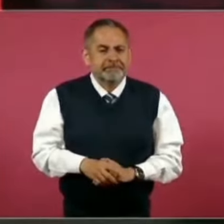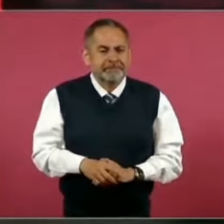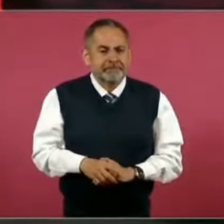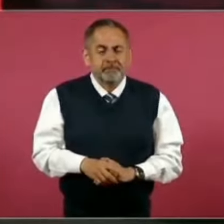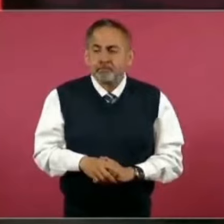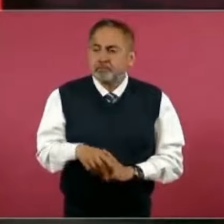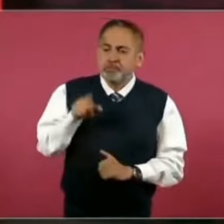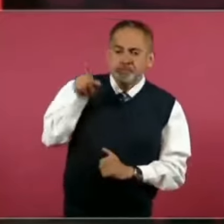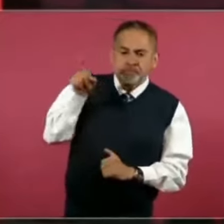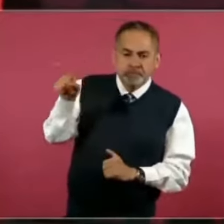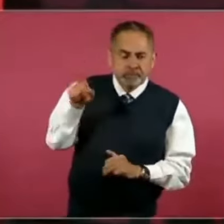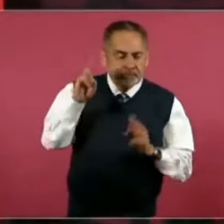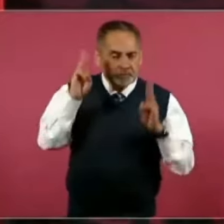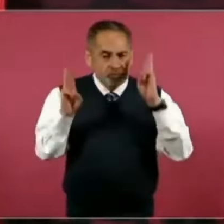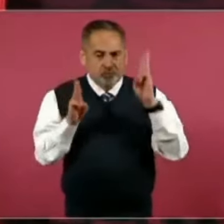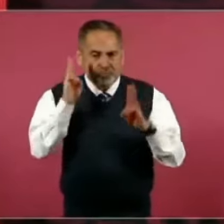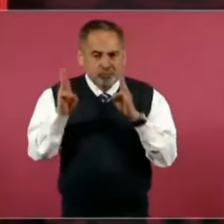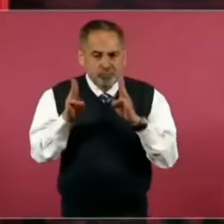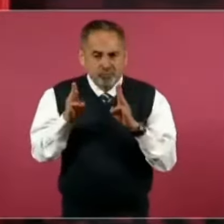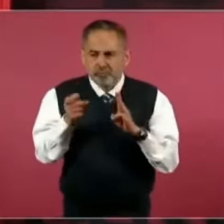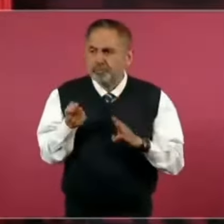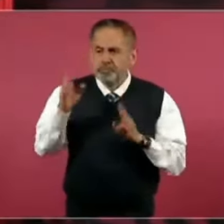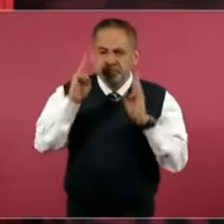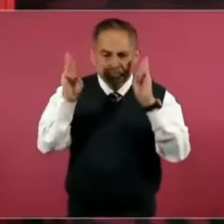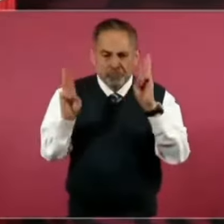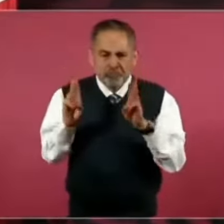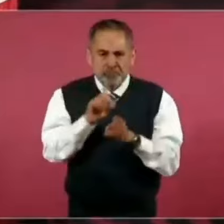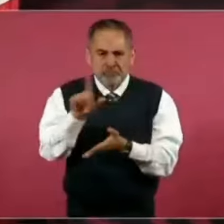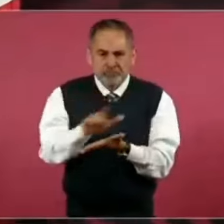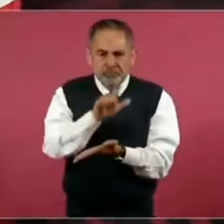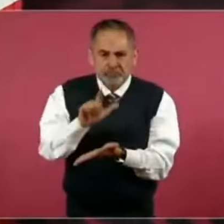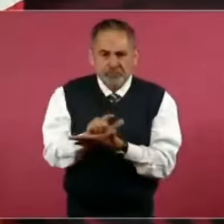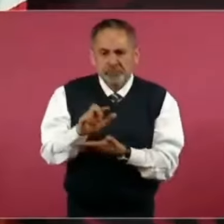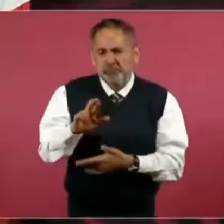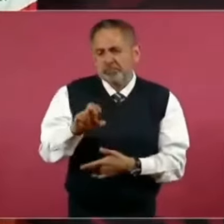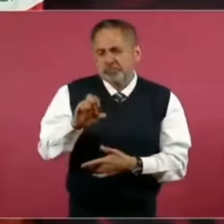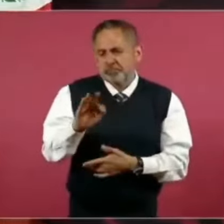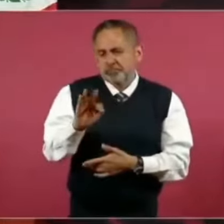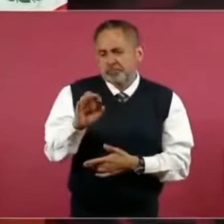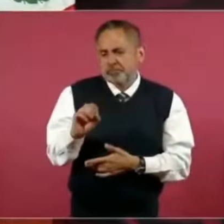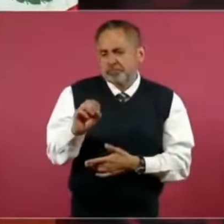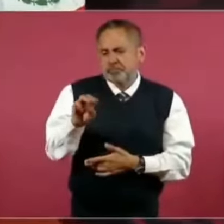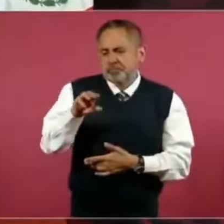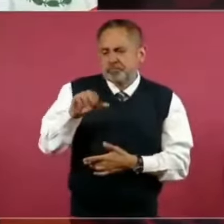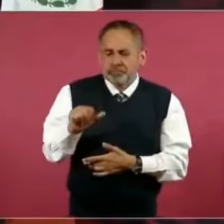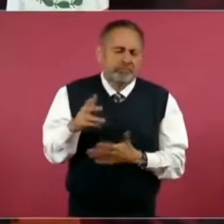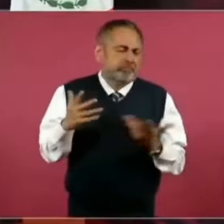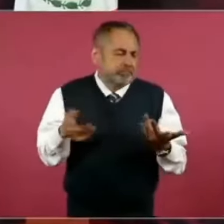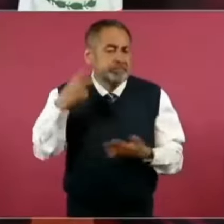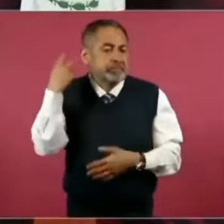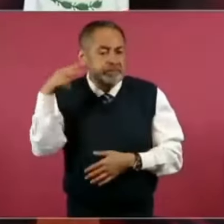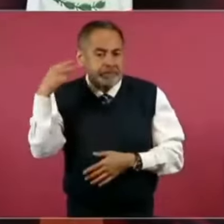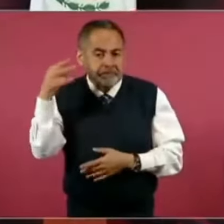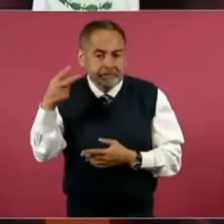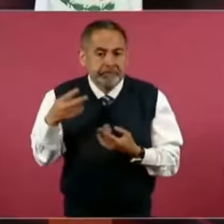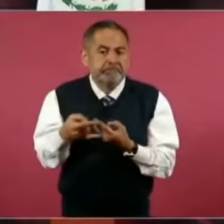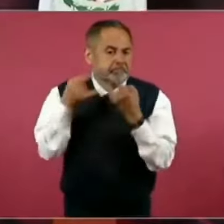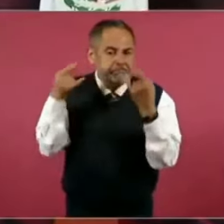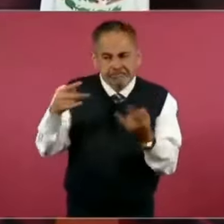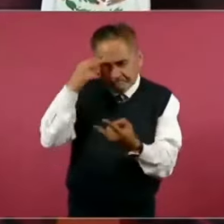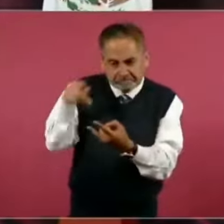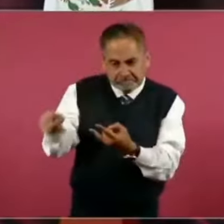el Museo de las Leyes de Reforma, porque Veracruz es la historia de